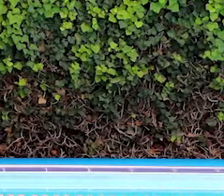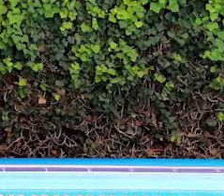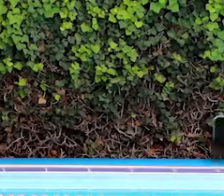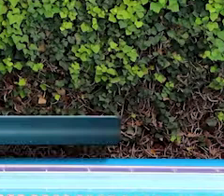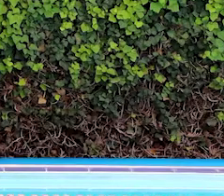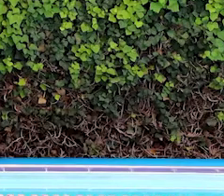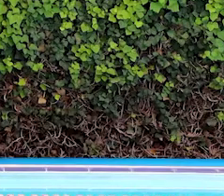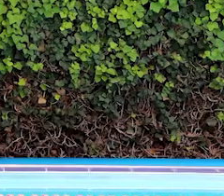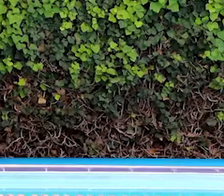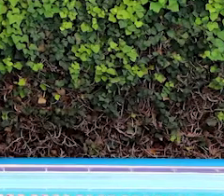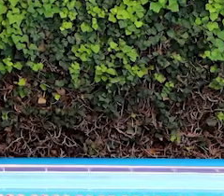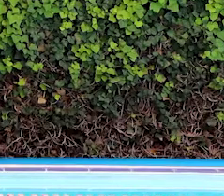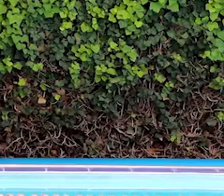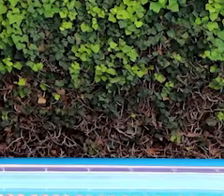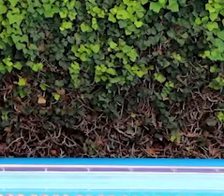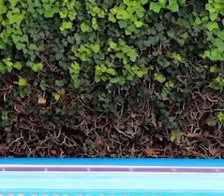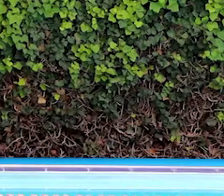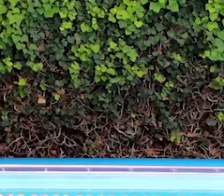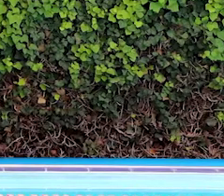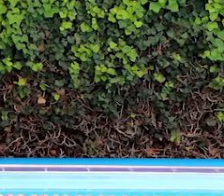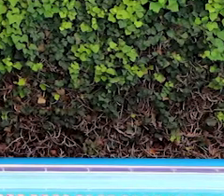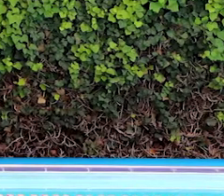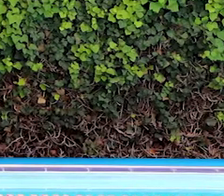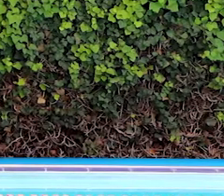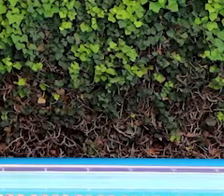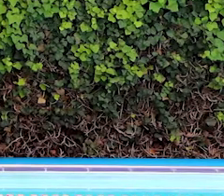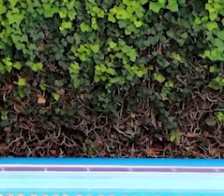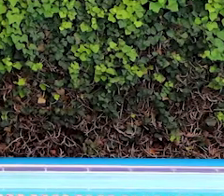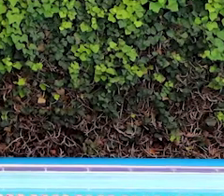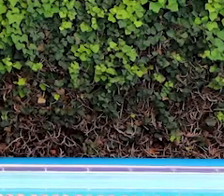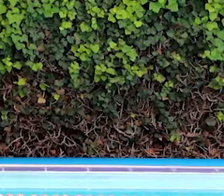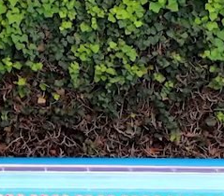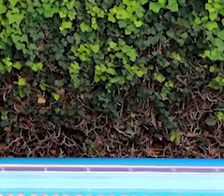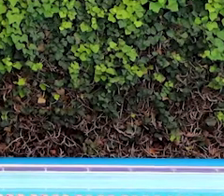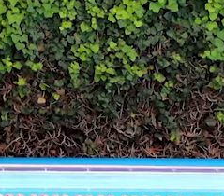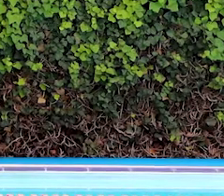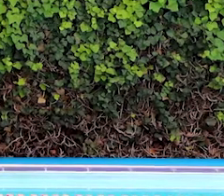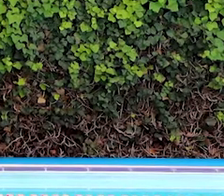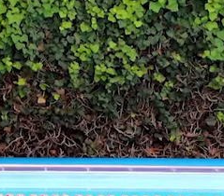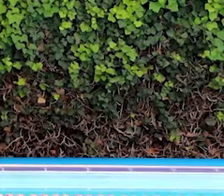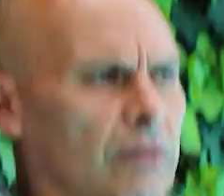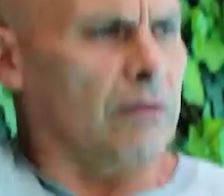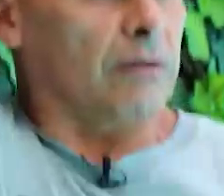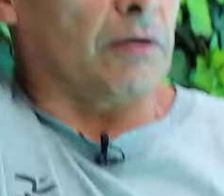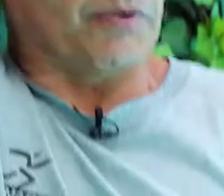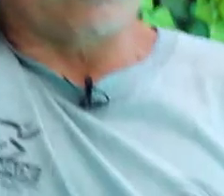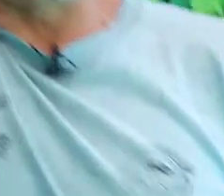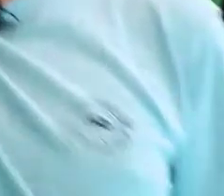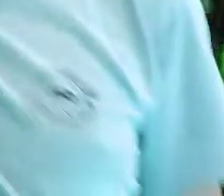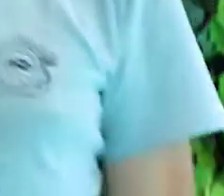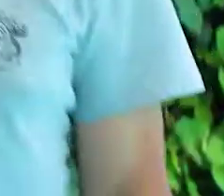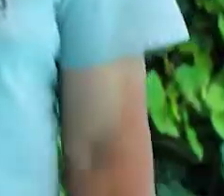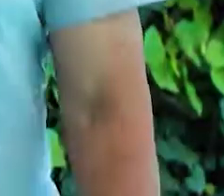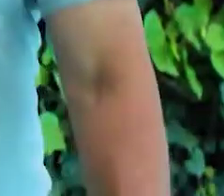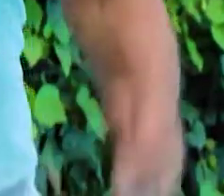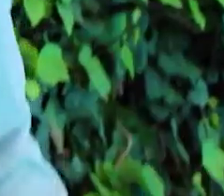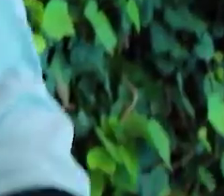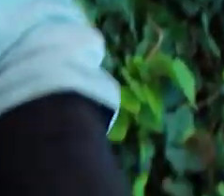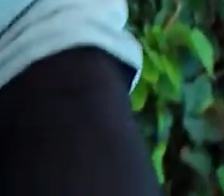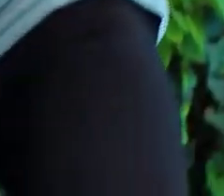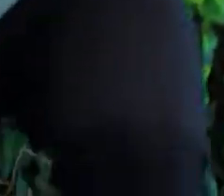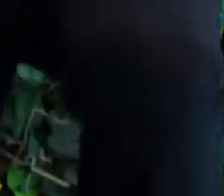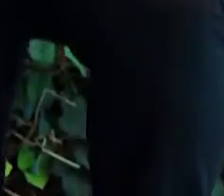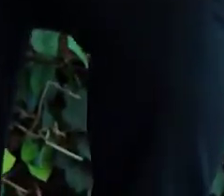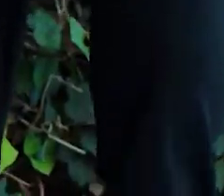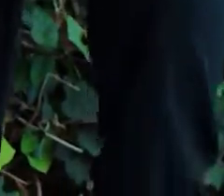nuestra pierna derecha y la mano derecha igual. Y al mismo tiempo vamos a elevar talón del pie contrario.